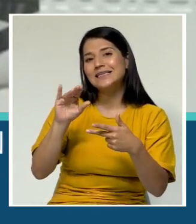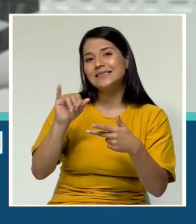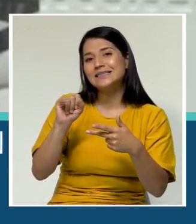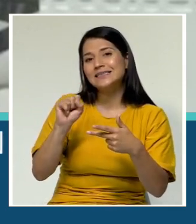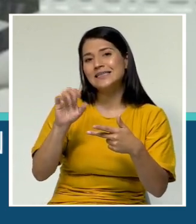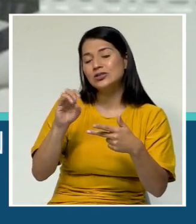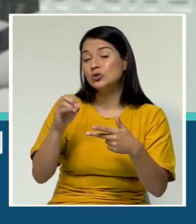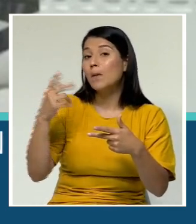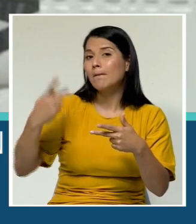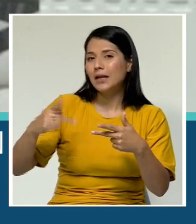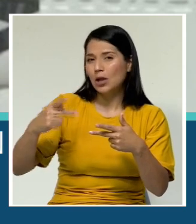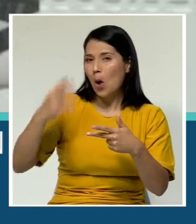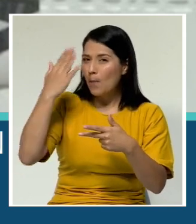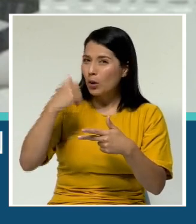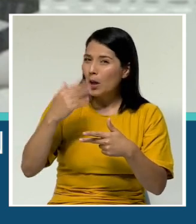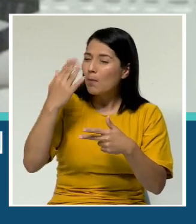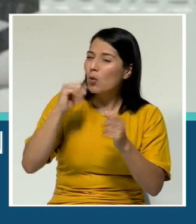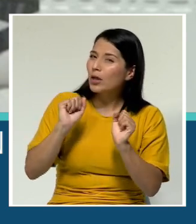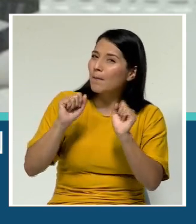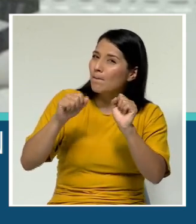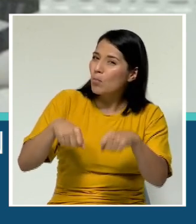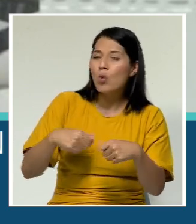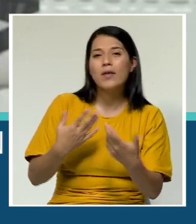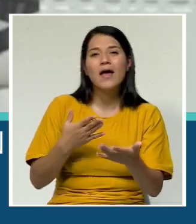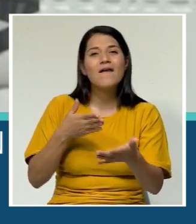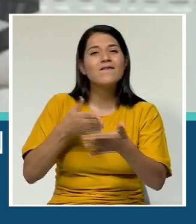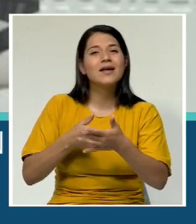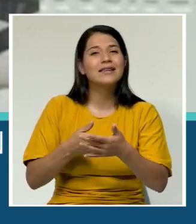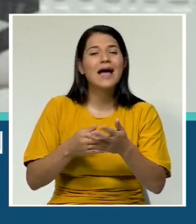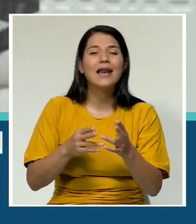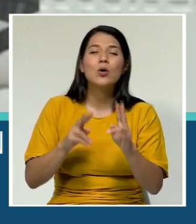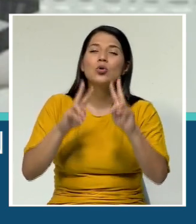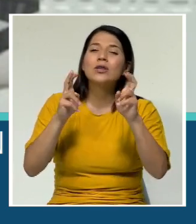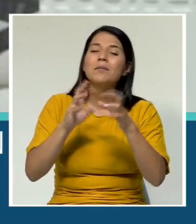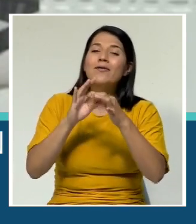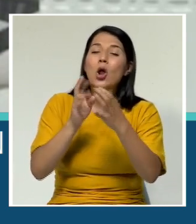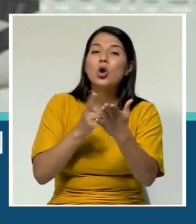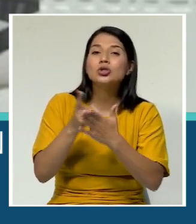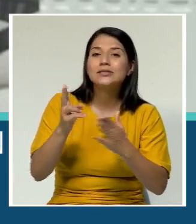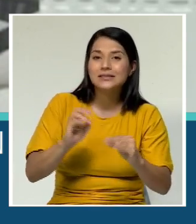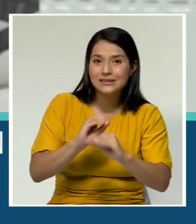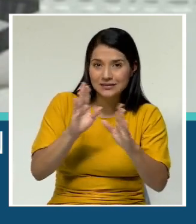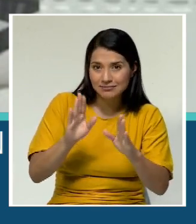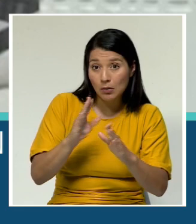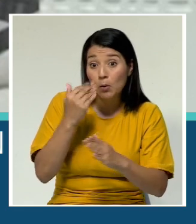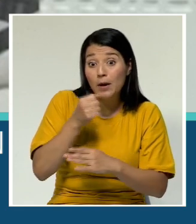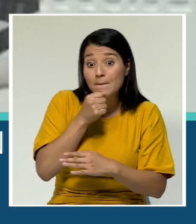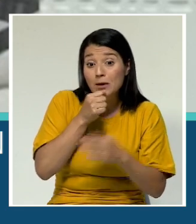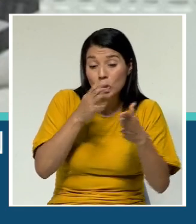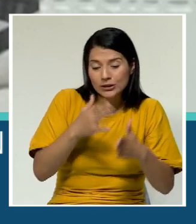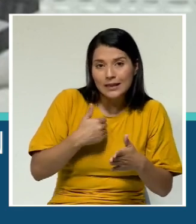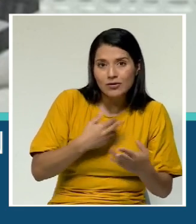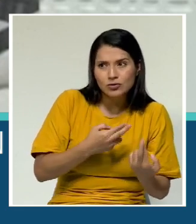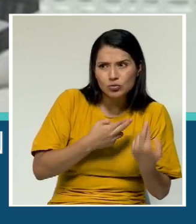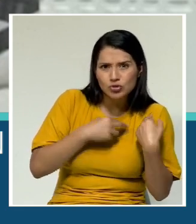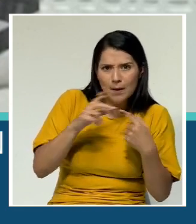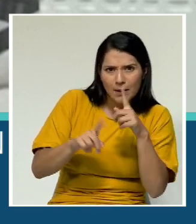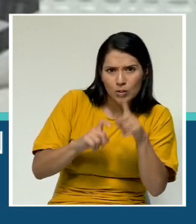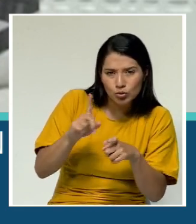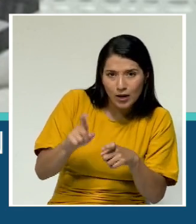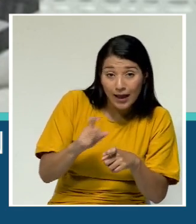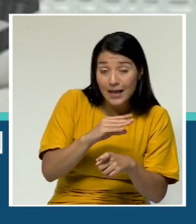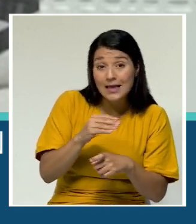y justamente los literales antes mencionados sí son muy peligrosos, dado que podría ponerse en entredicho un tema de transparencia que toda la ciudadanía